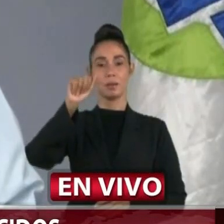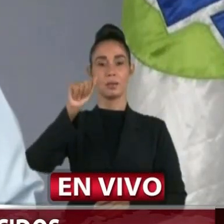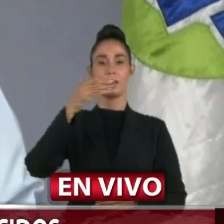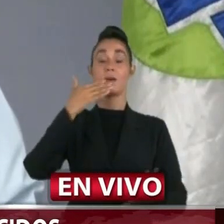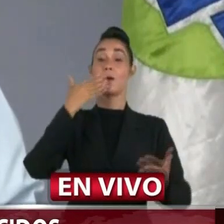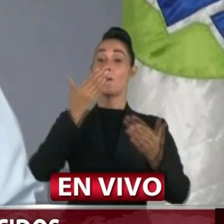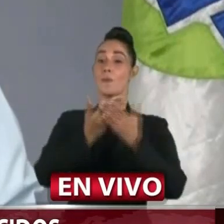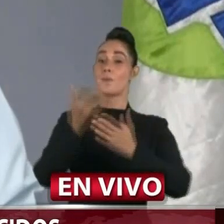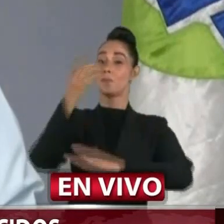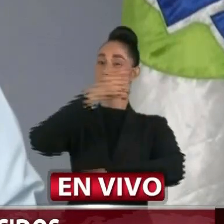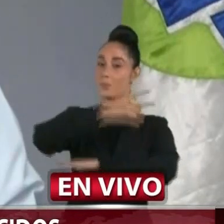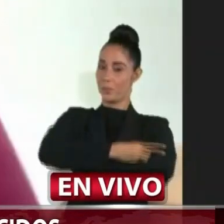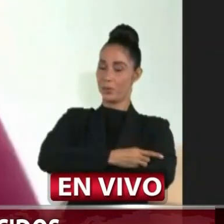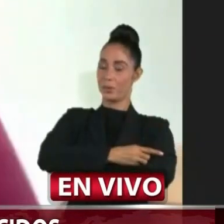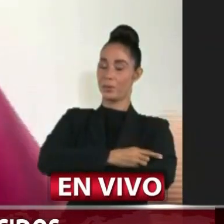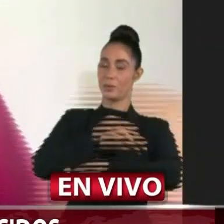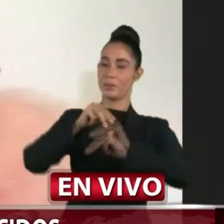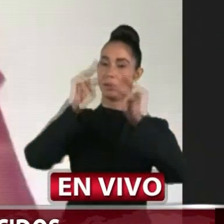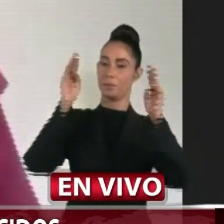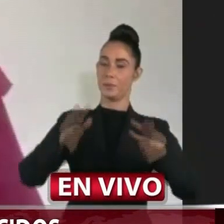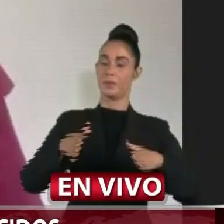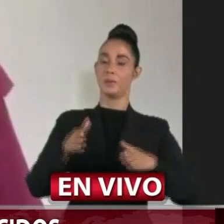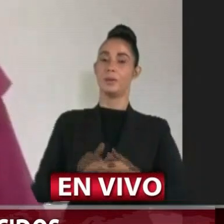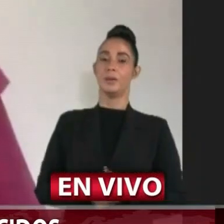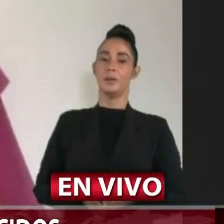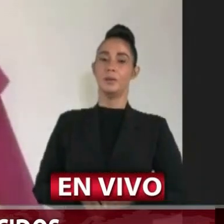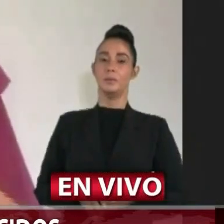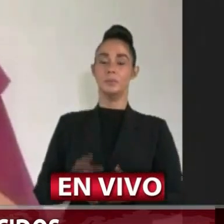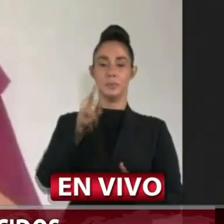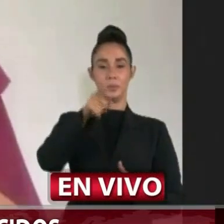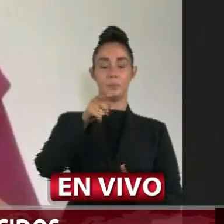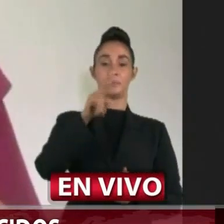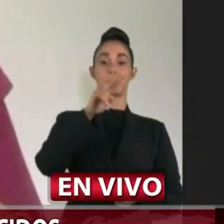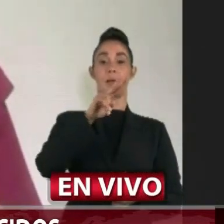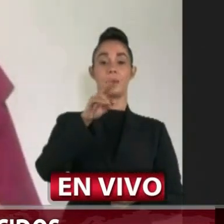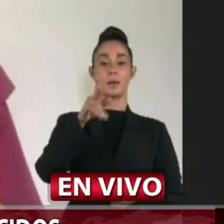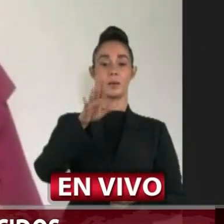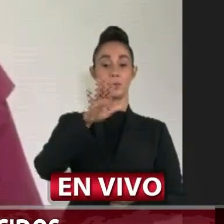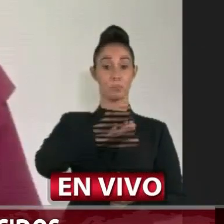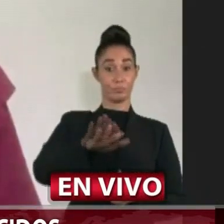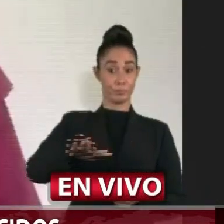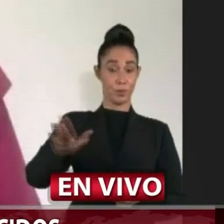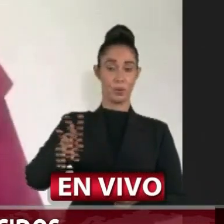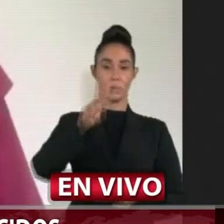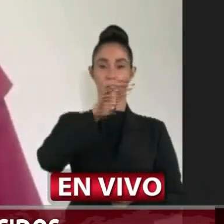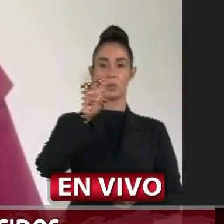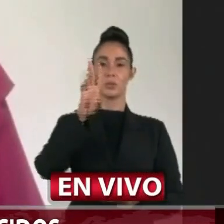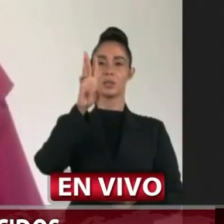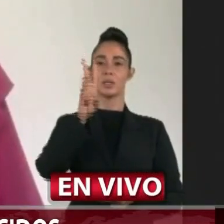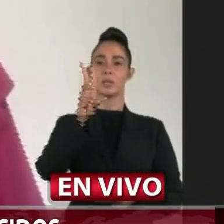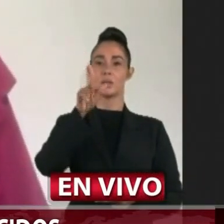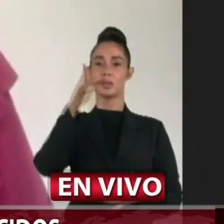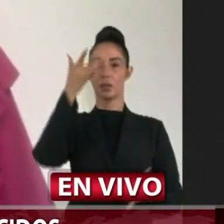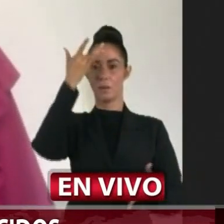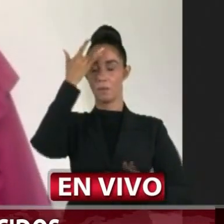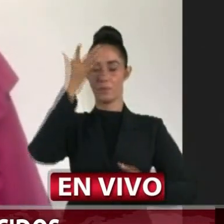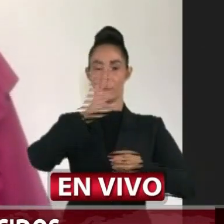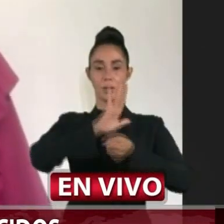Buenos días, ministro. Con respecto a los 263 niños afectados de COVID en todo el